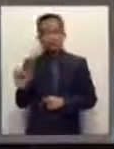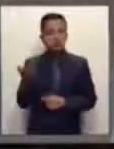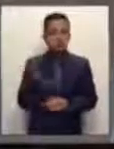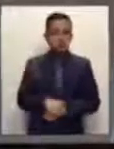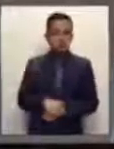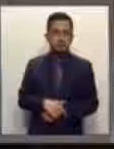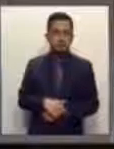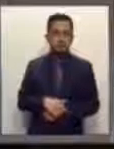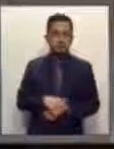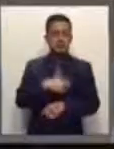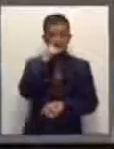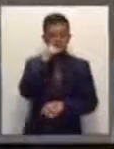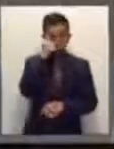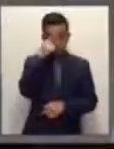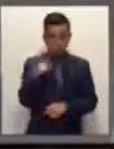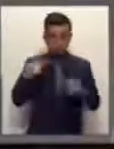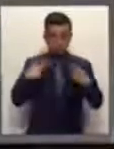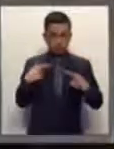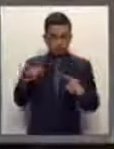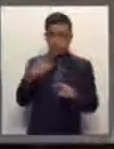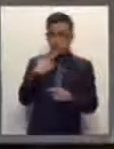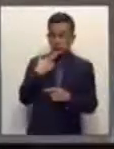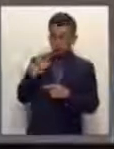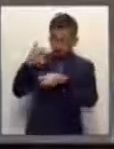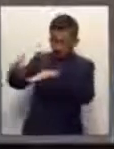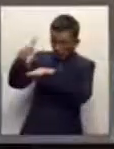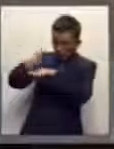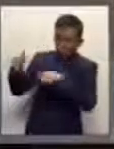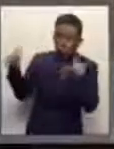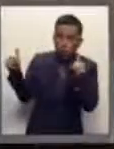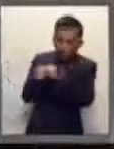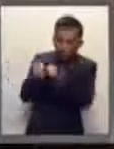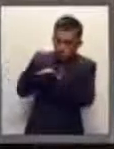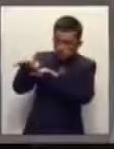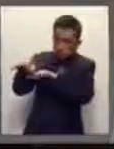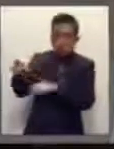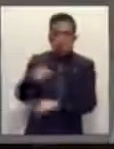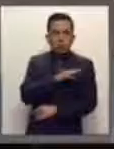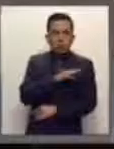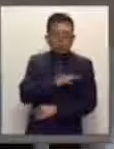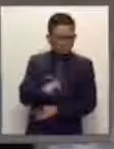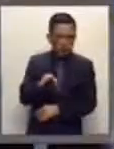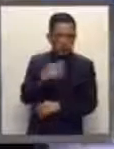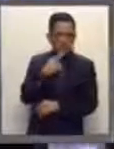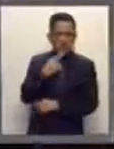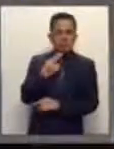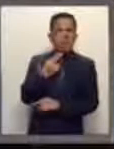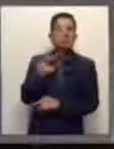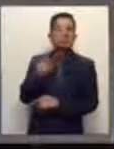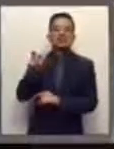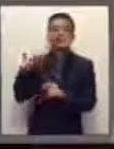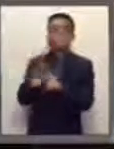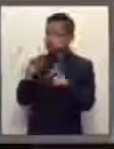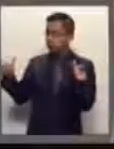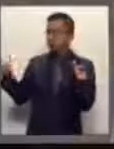la probabilidad de que los productores utilicen semillas mejoradas disminuye cuando el número de hectáreas sembradas es menor,